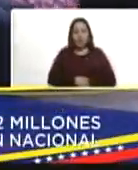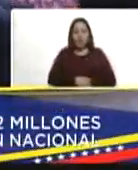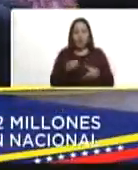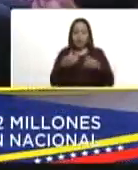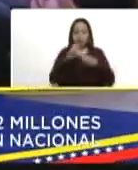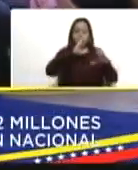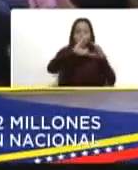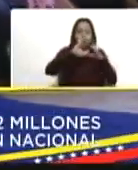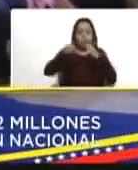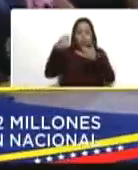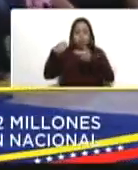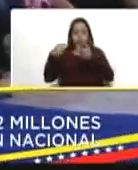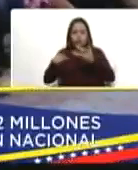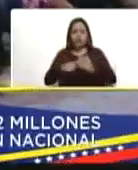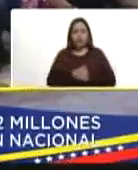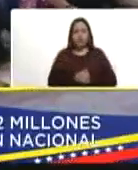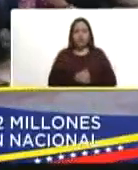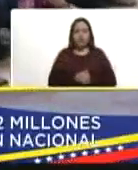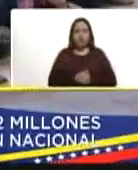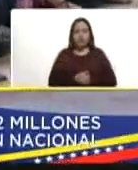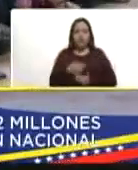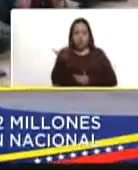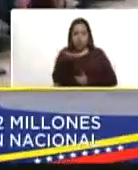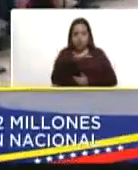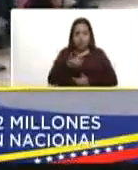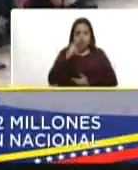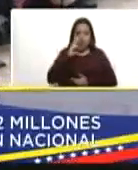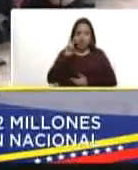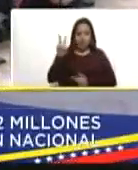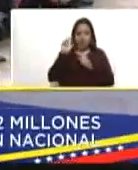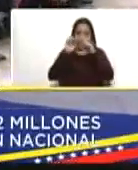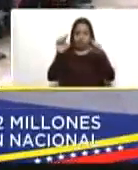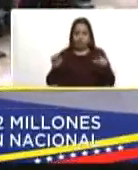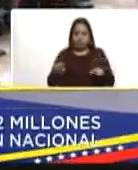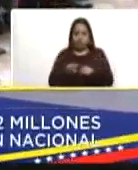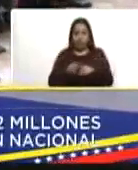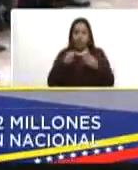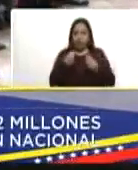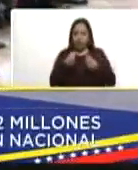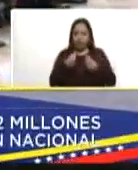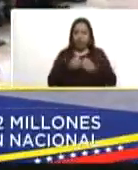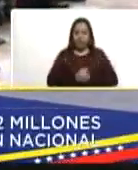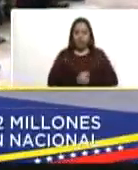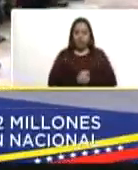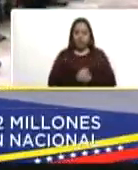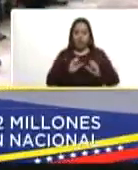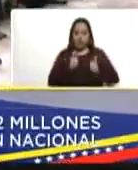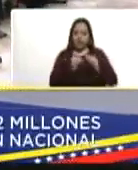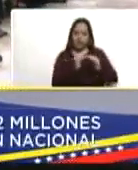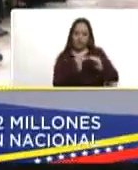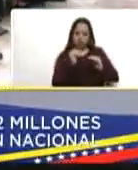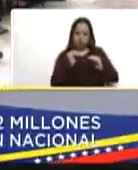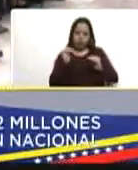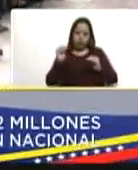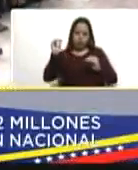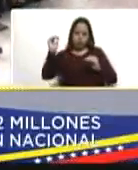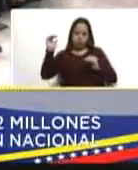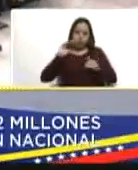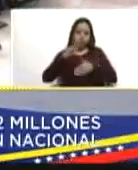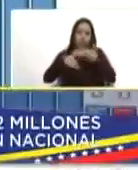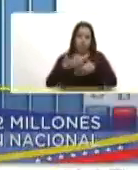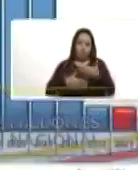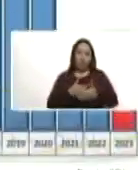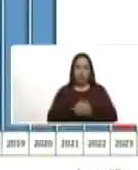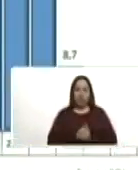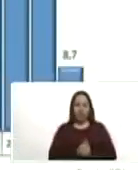paredes Ahí está Ustedes ven como precisamente empezamos a levantar poco a poco